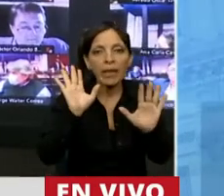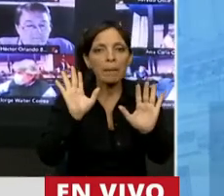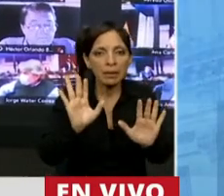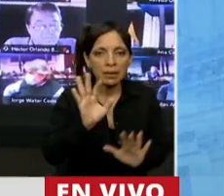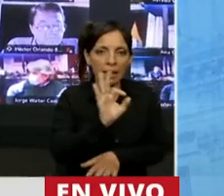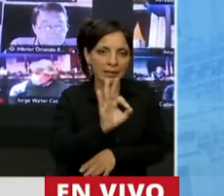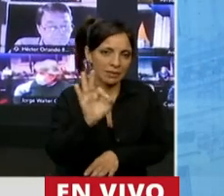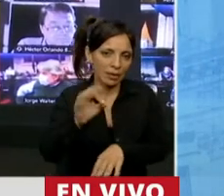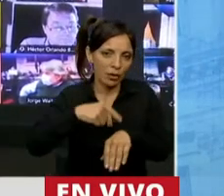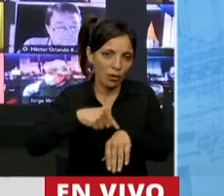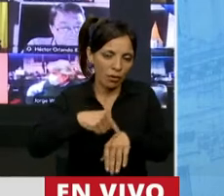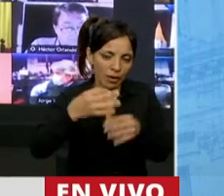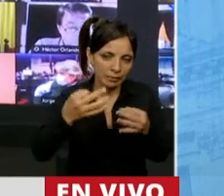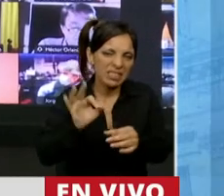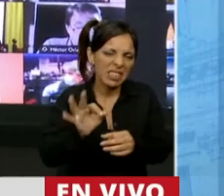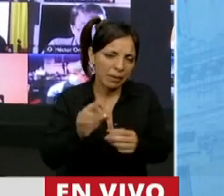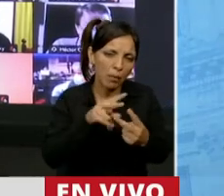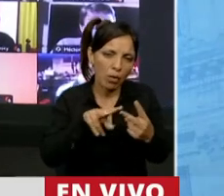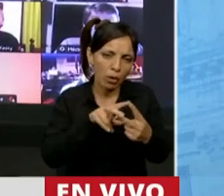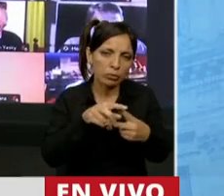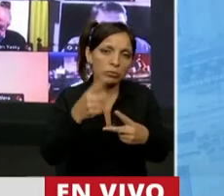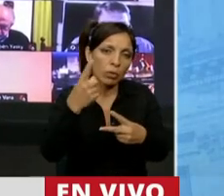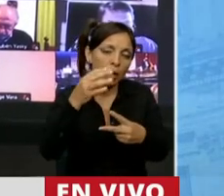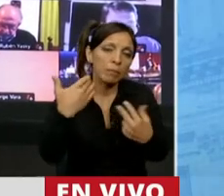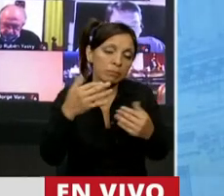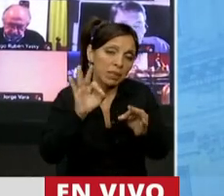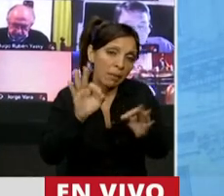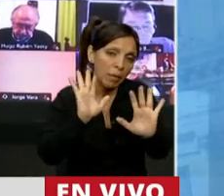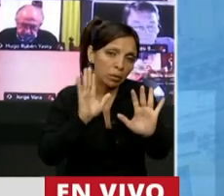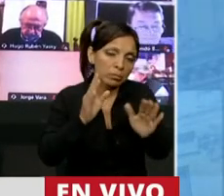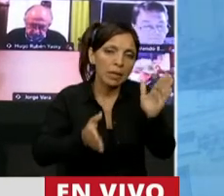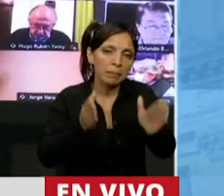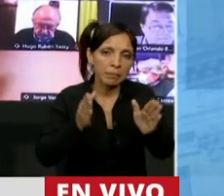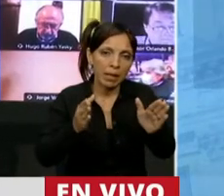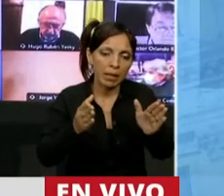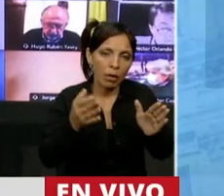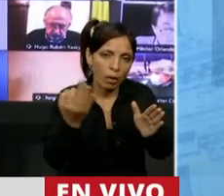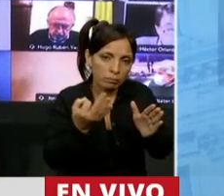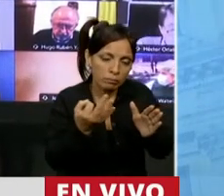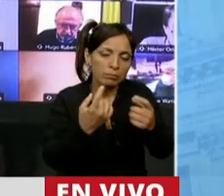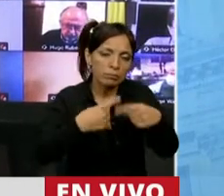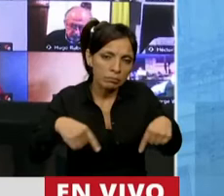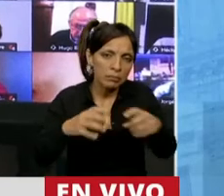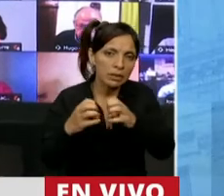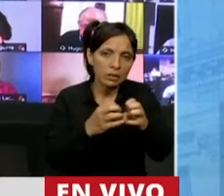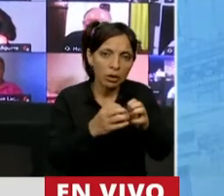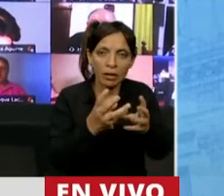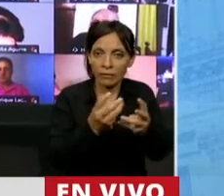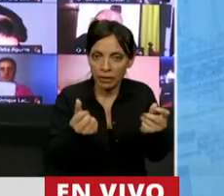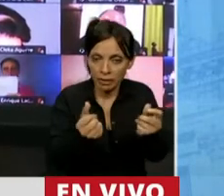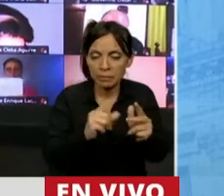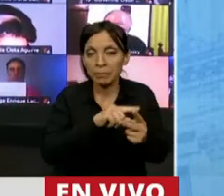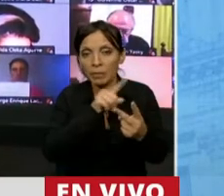hoy. Dos cosas. Una que finalizaba el periodo de sesiones ordinarias y el otro que se